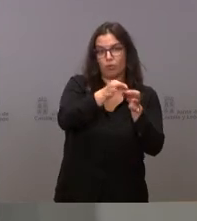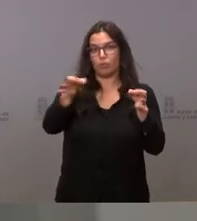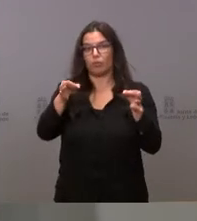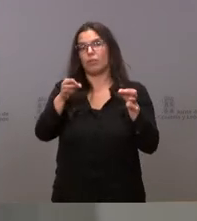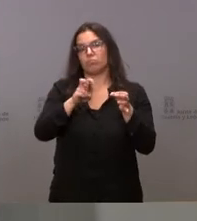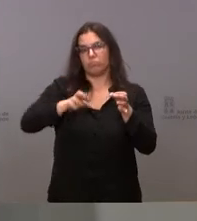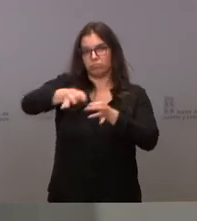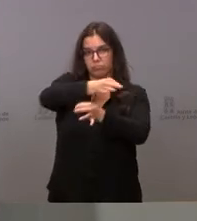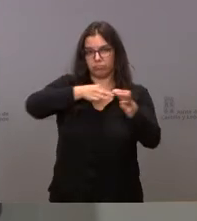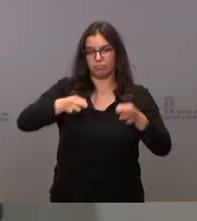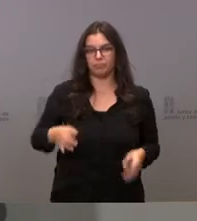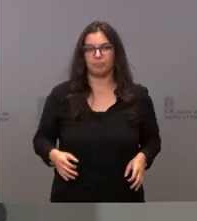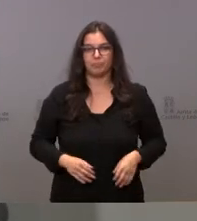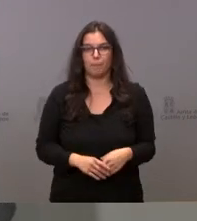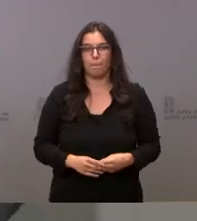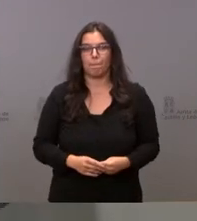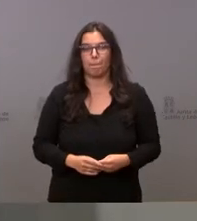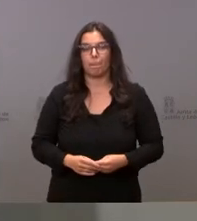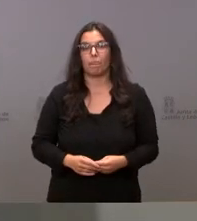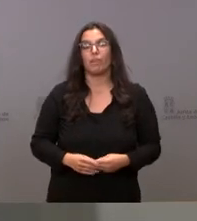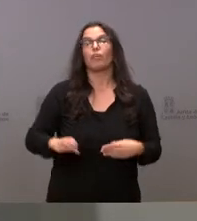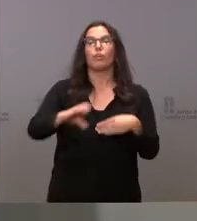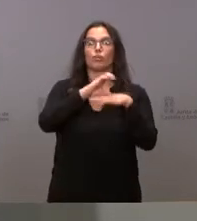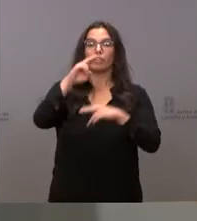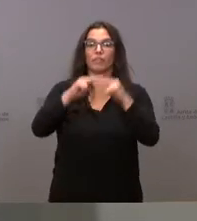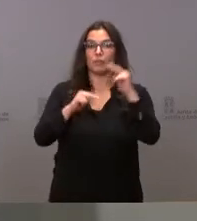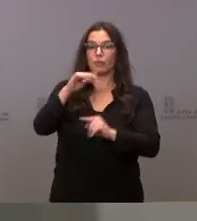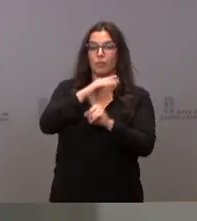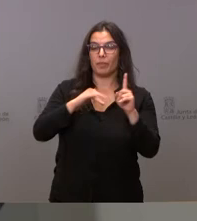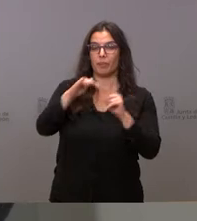Polentinos. La Consejería de Fomento y